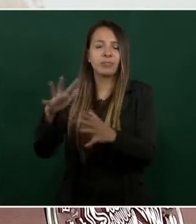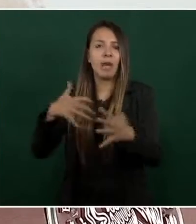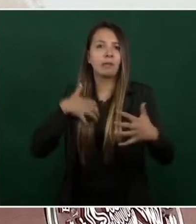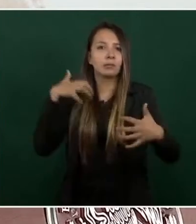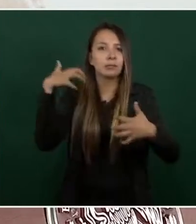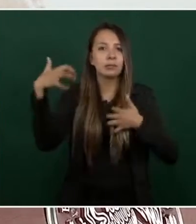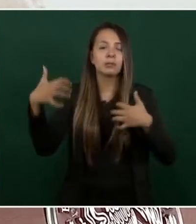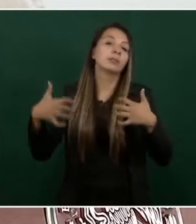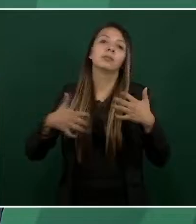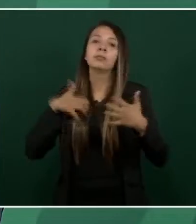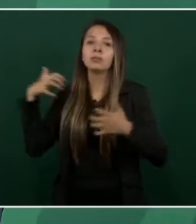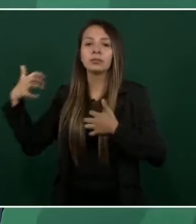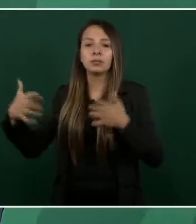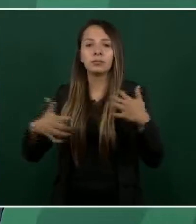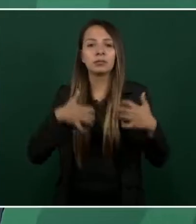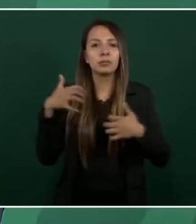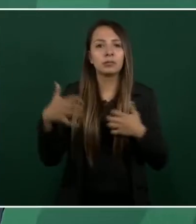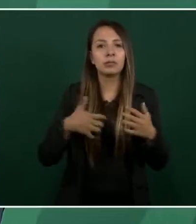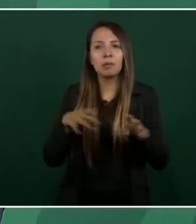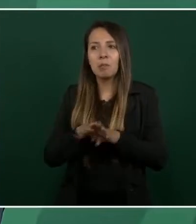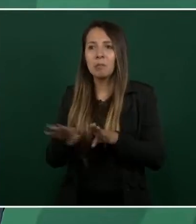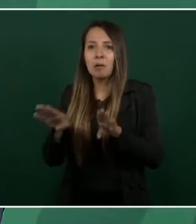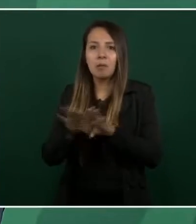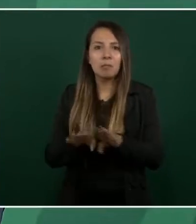qué hacer.